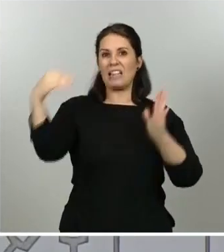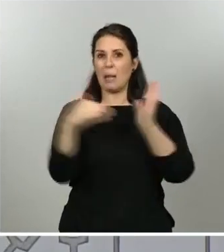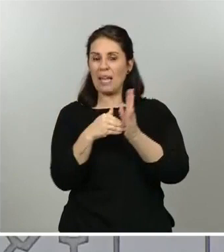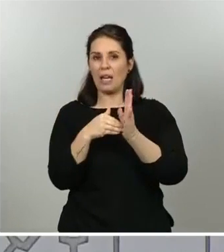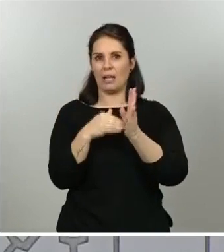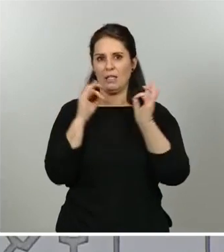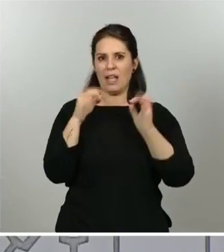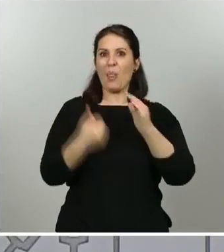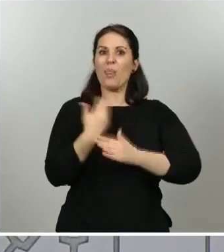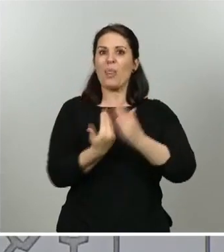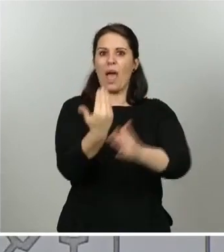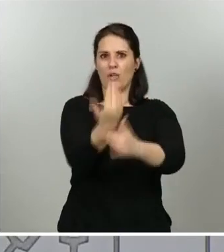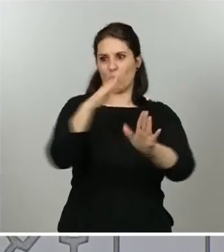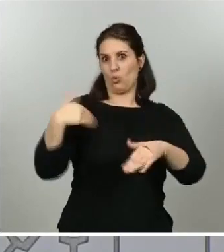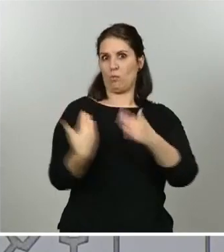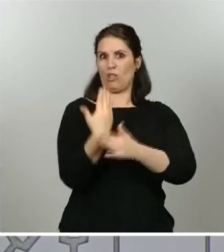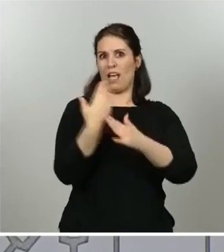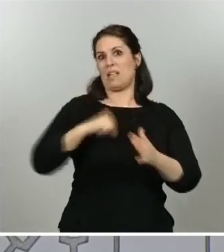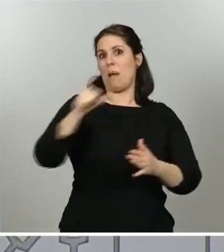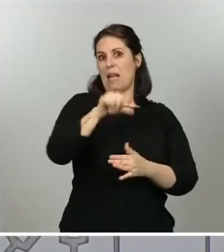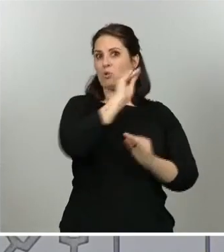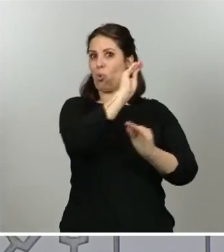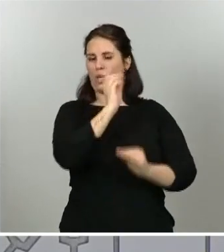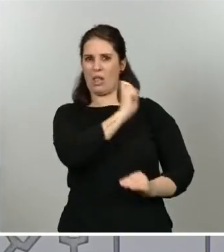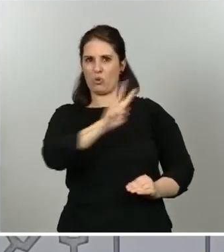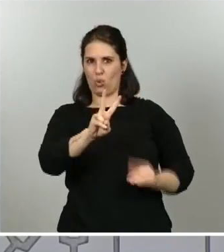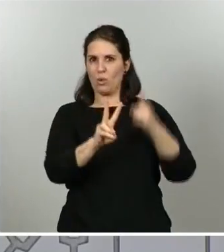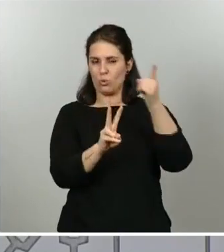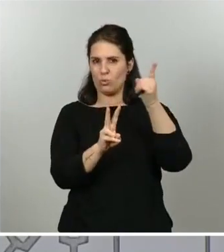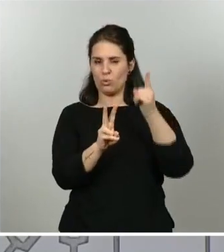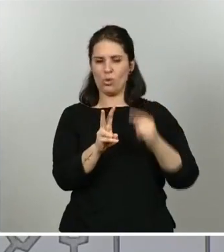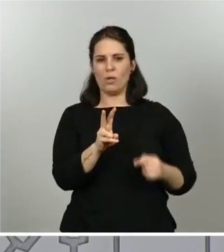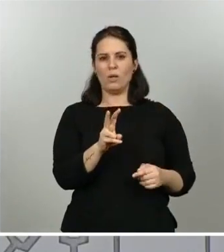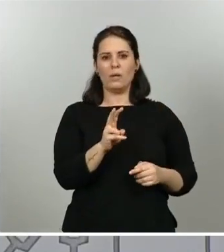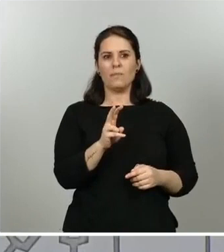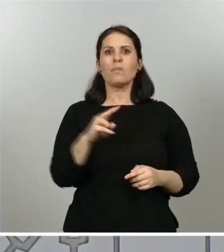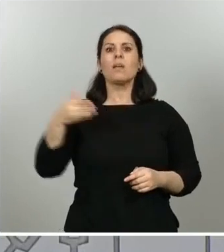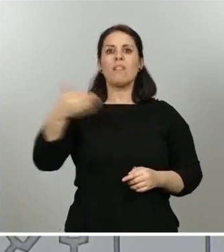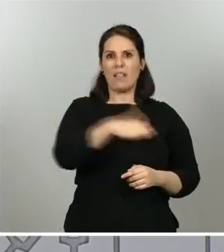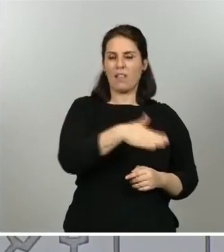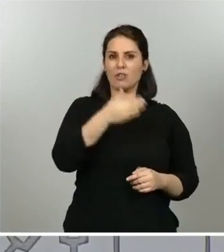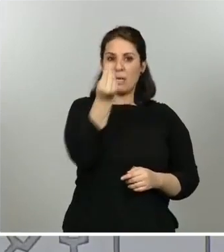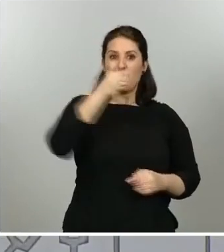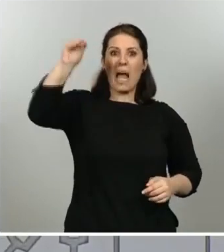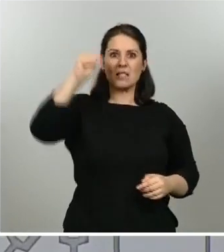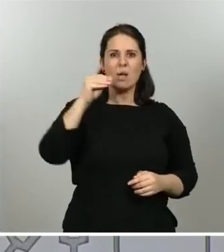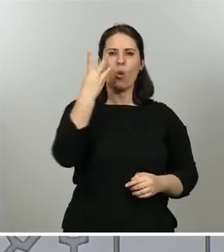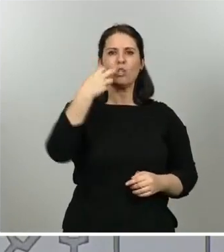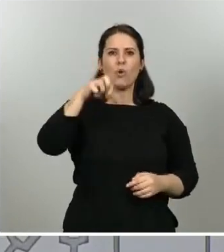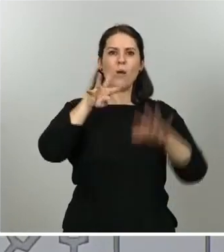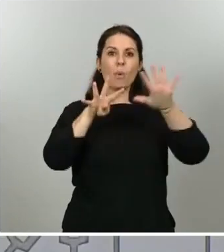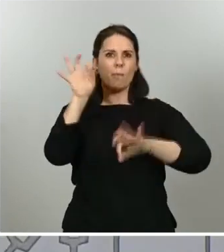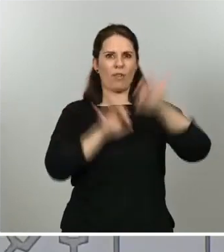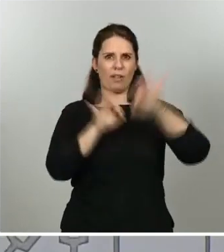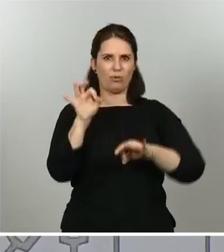últimos días o semanas. Tiene también un incremento de nuevos fallecidos del 4,4%, con 2.500 nuevos